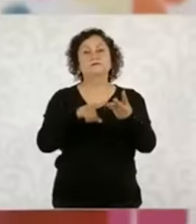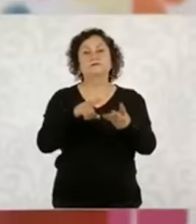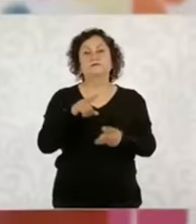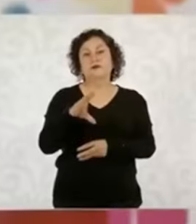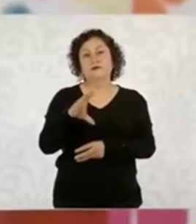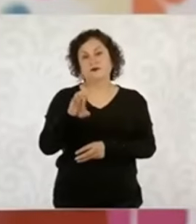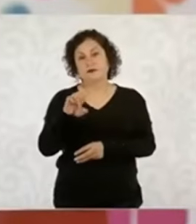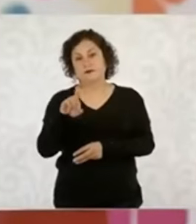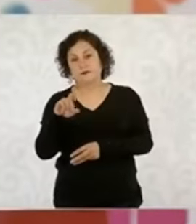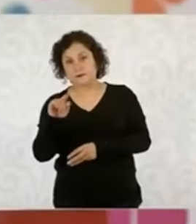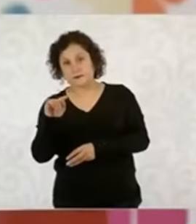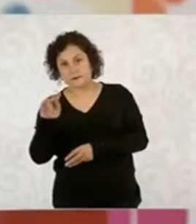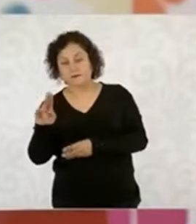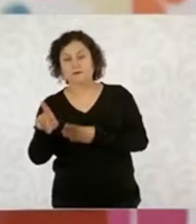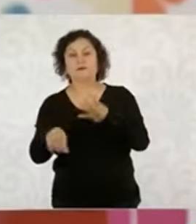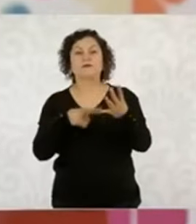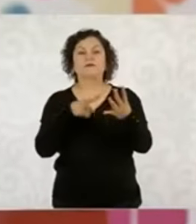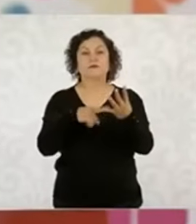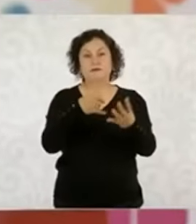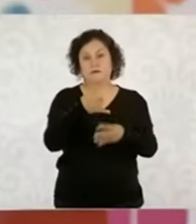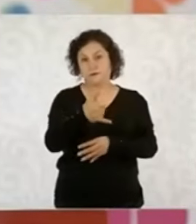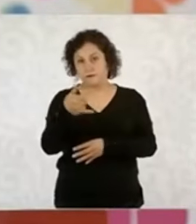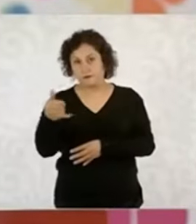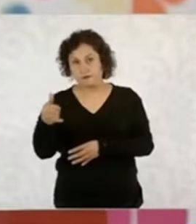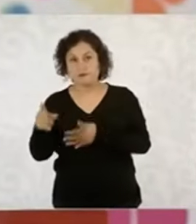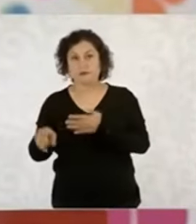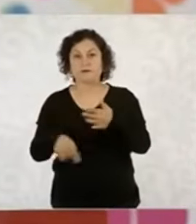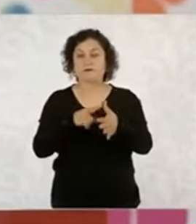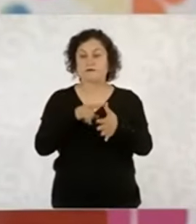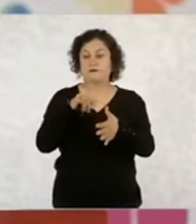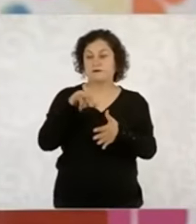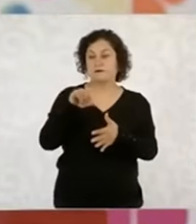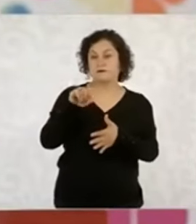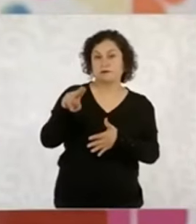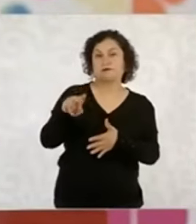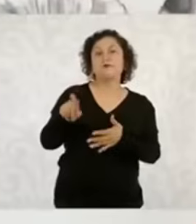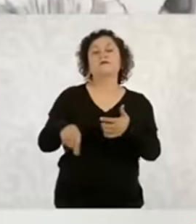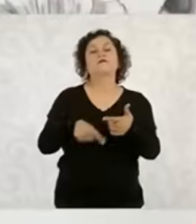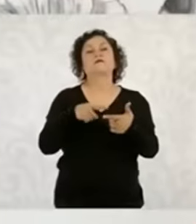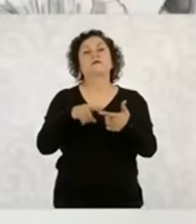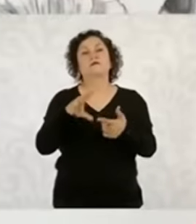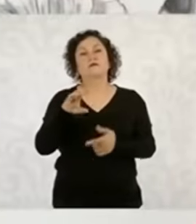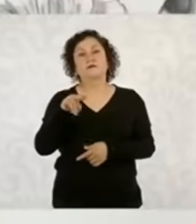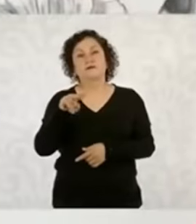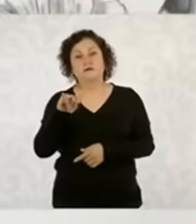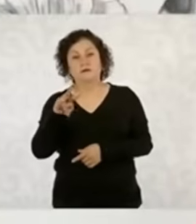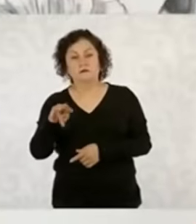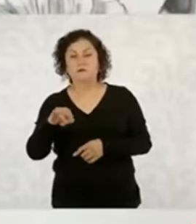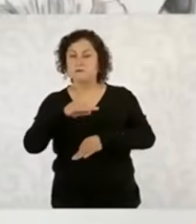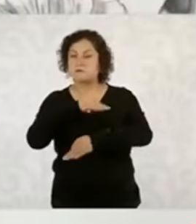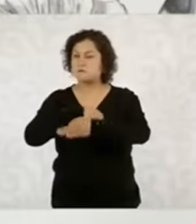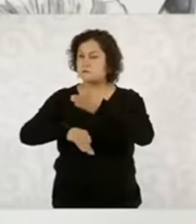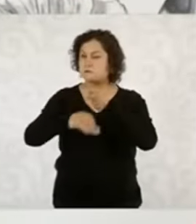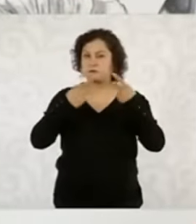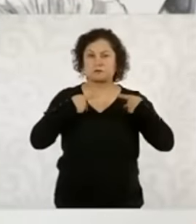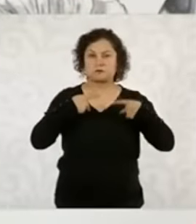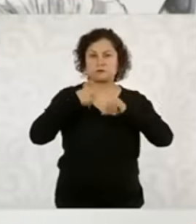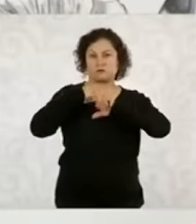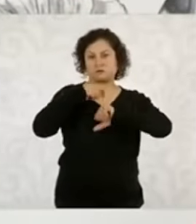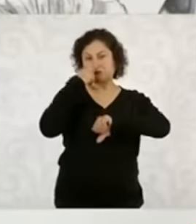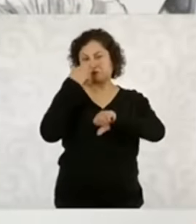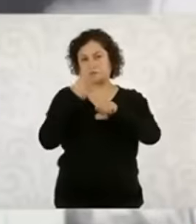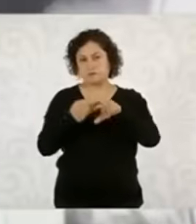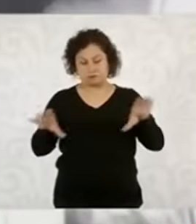SEDATU, Infonavit, INSUS y la CONAVI, y ahí se van resolviendo los temas de densidad,